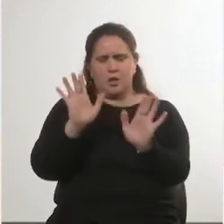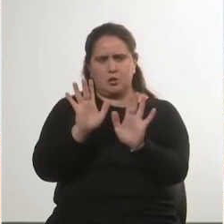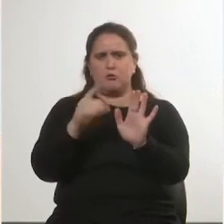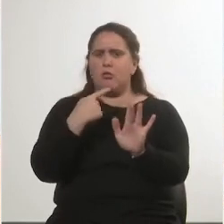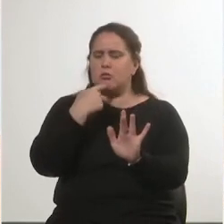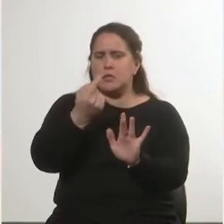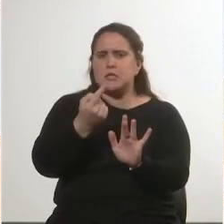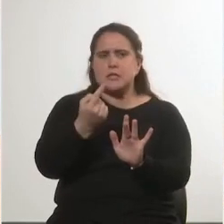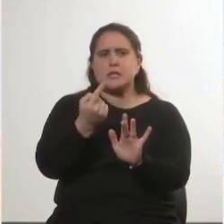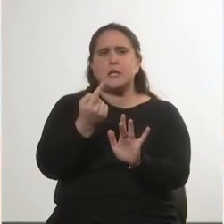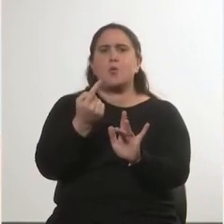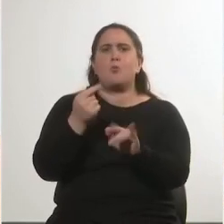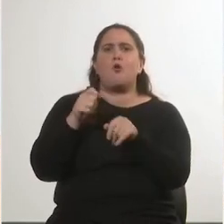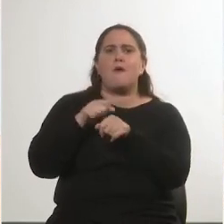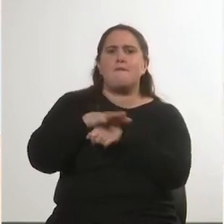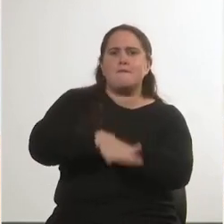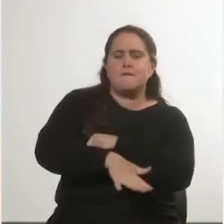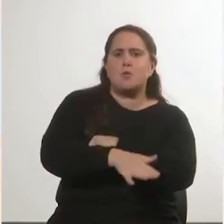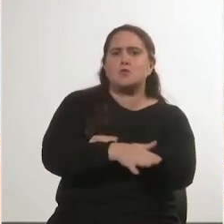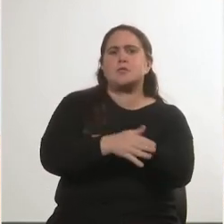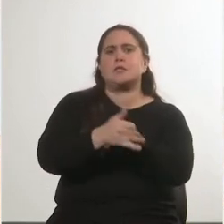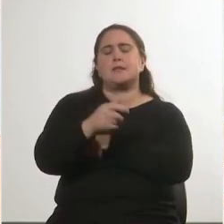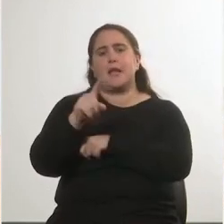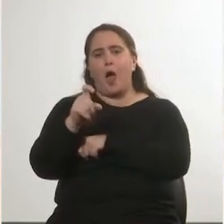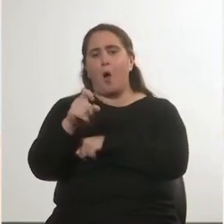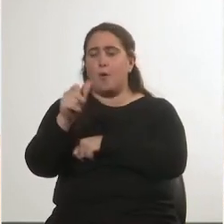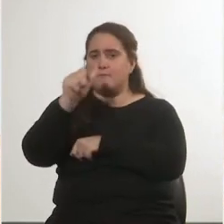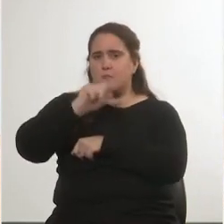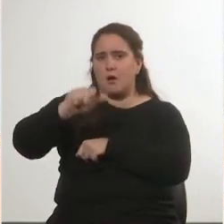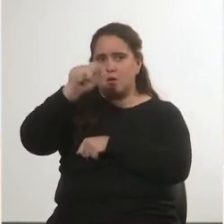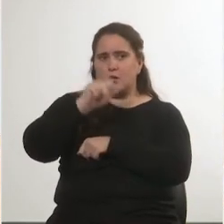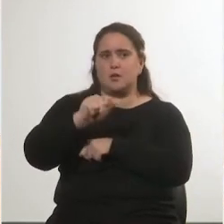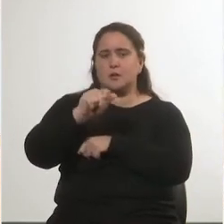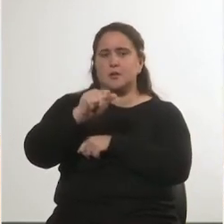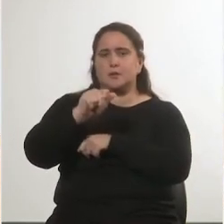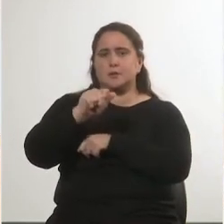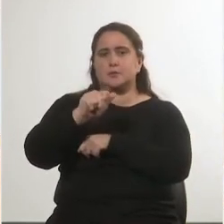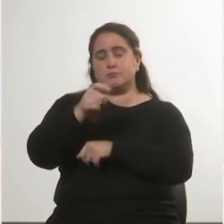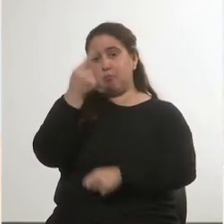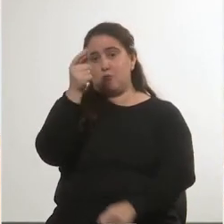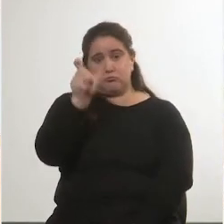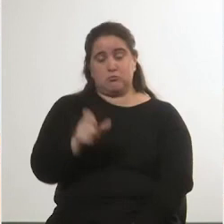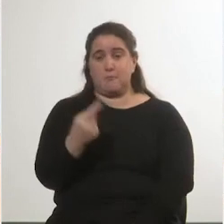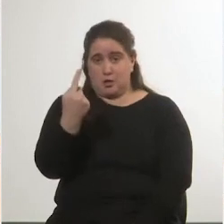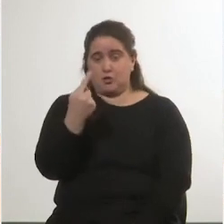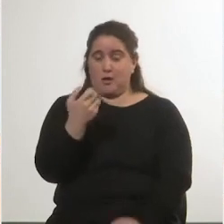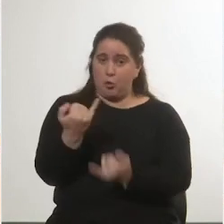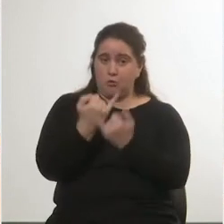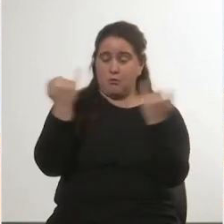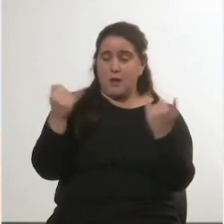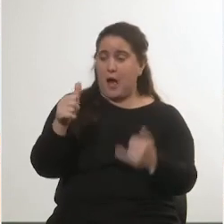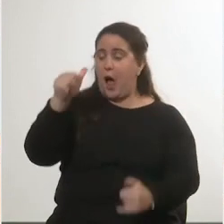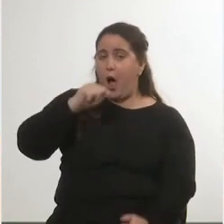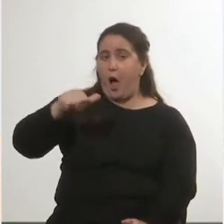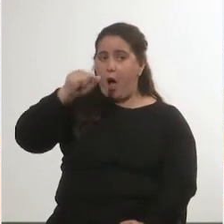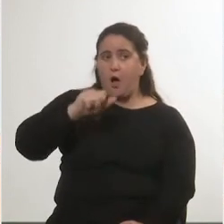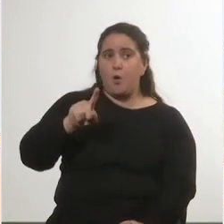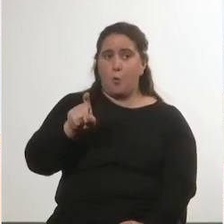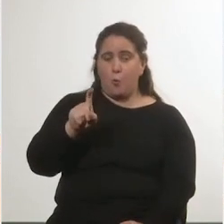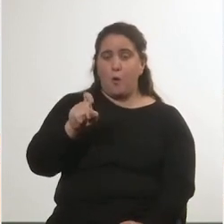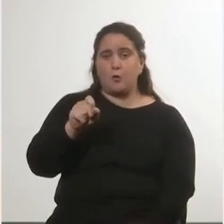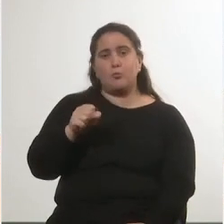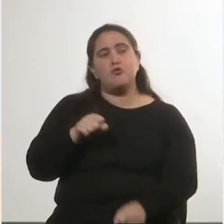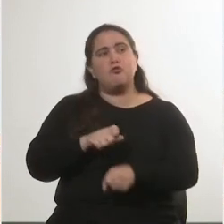diciendo claramente cuánto incide el agua que puede tomar un ciudadano en el día, cuánto